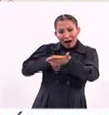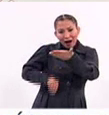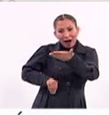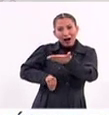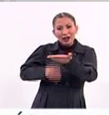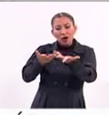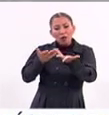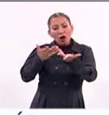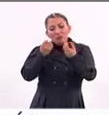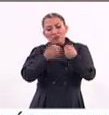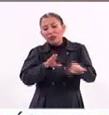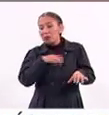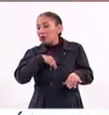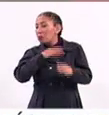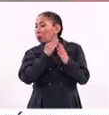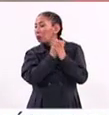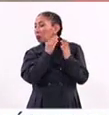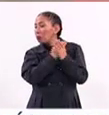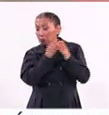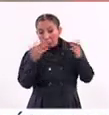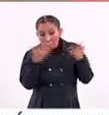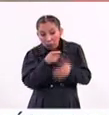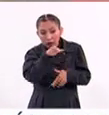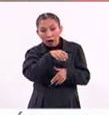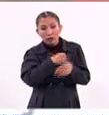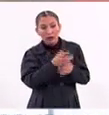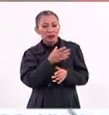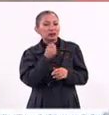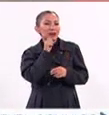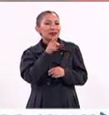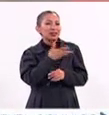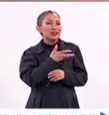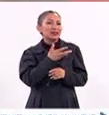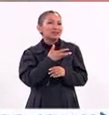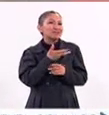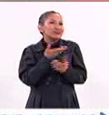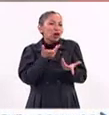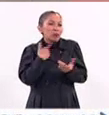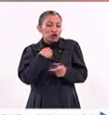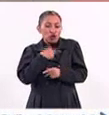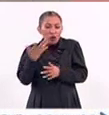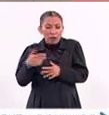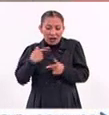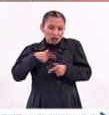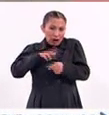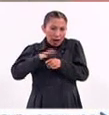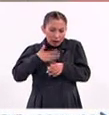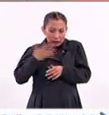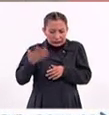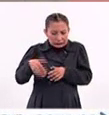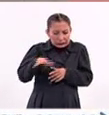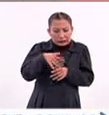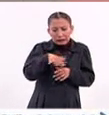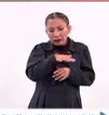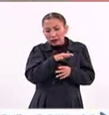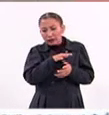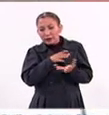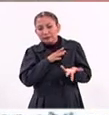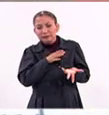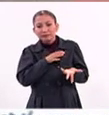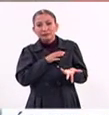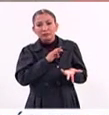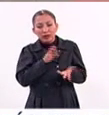Estaba como perdido, ¿no? Un poco. Estaba como perdido. Un poco también tiene que ver con mi búsqueda personal, el